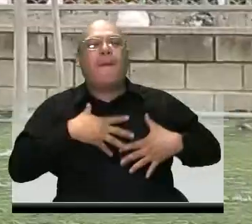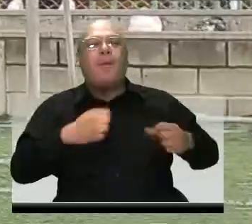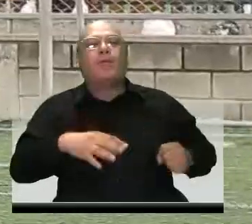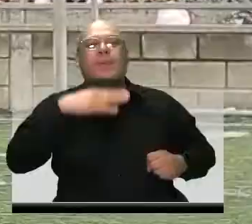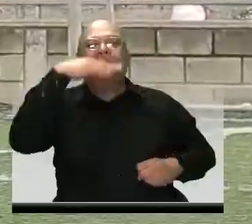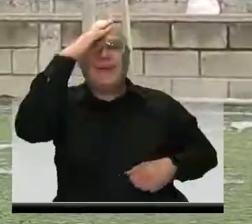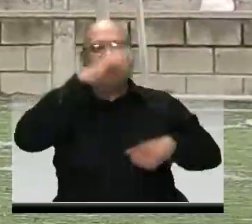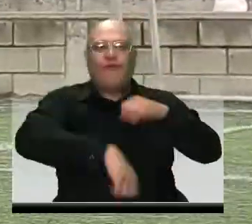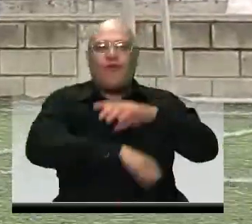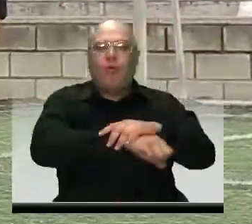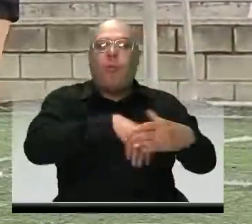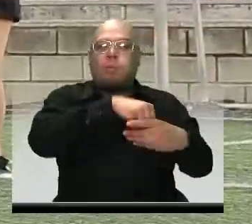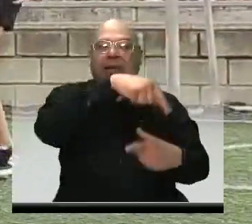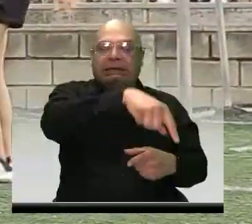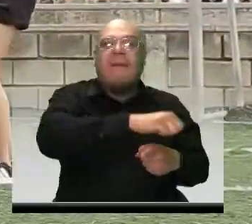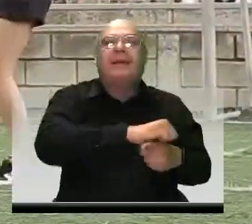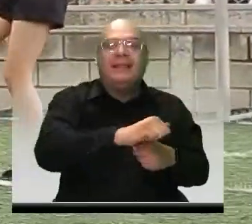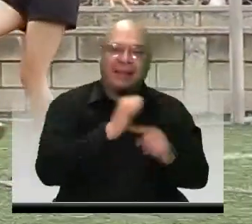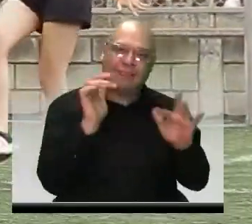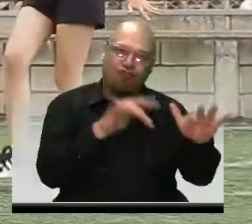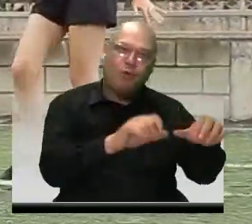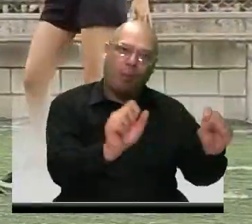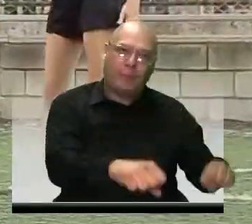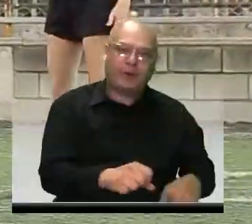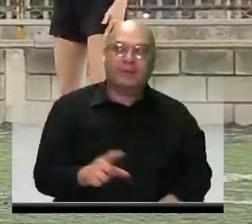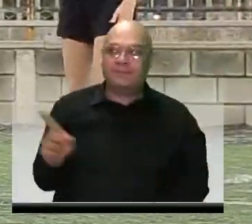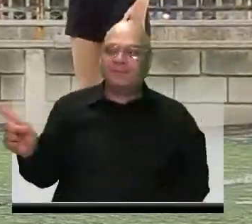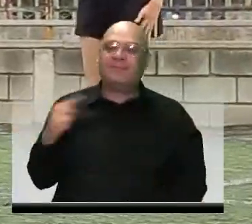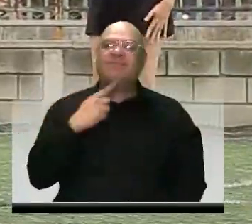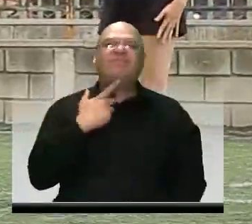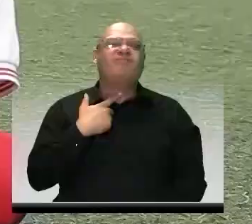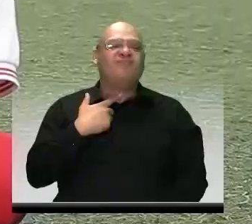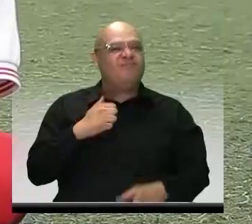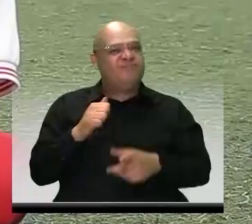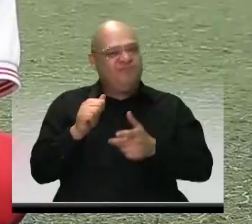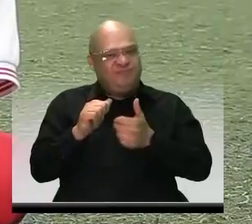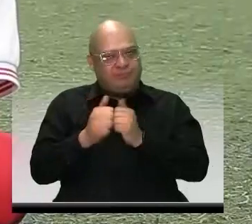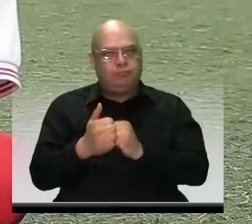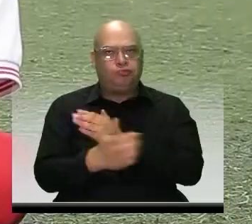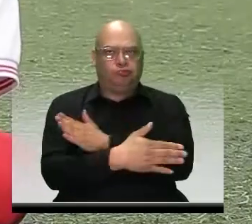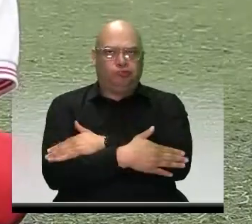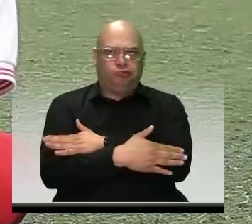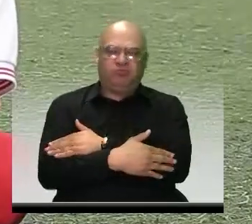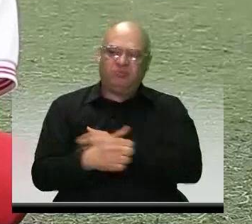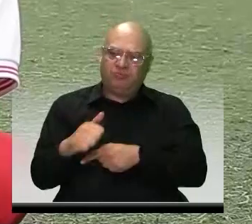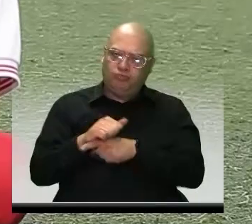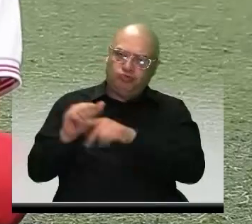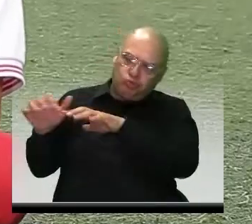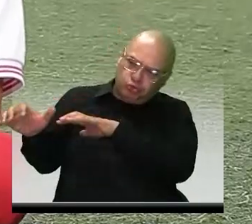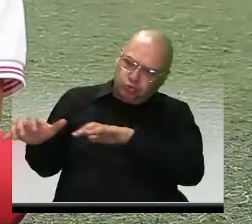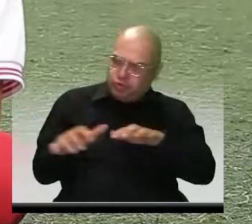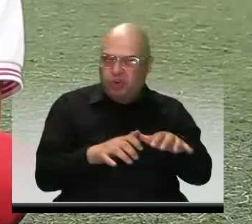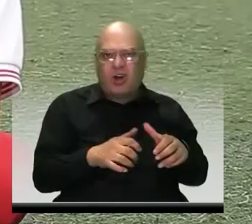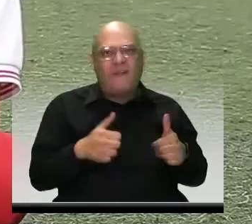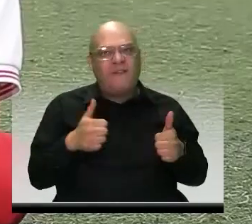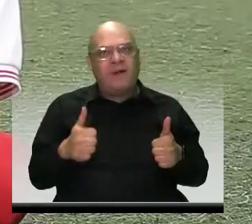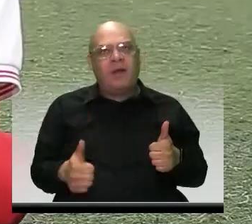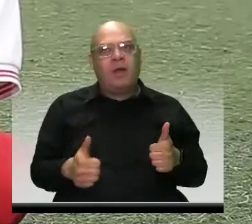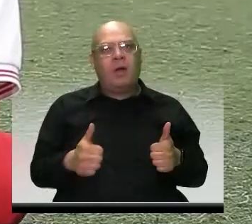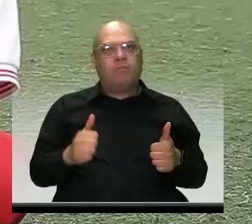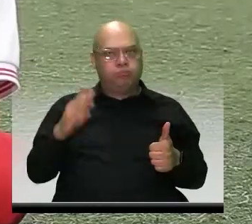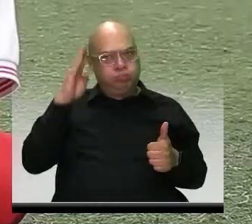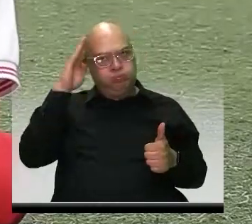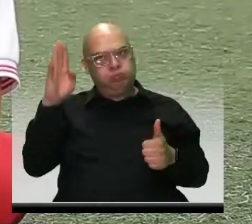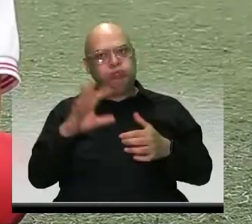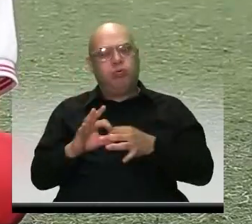es la disciplina y la colaboración en equipo, ya que hacer disciplina podemos llegar lejos todos juntos,